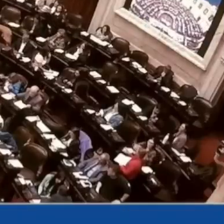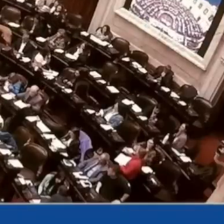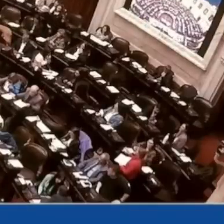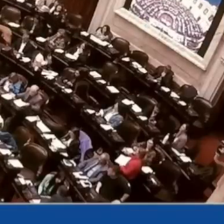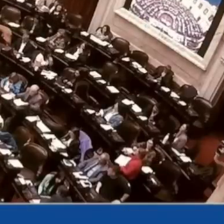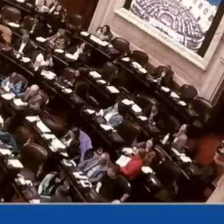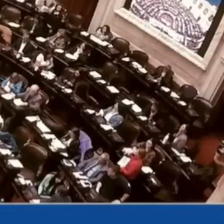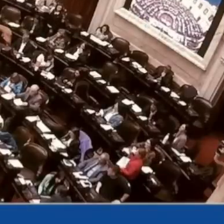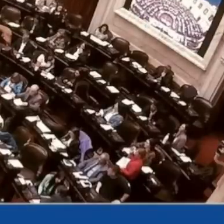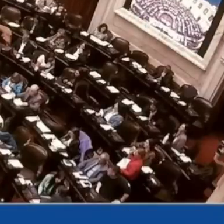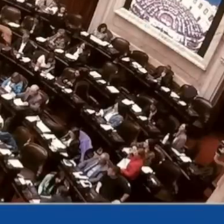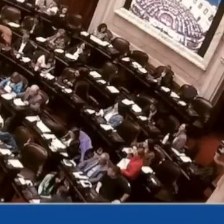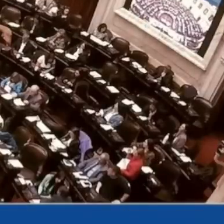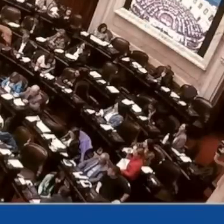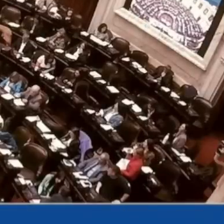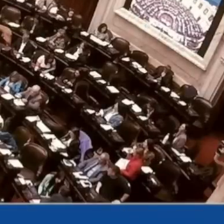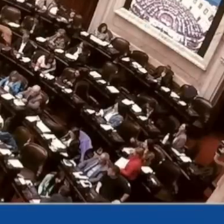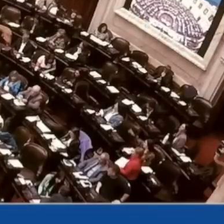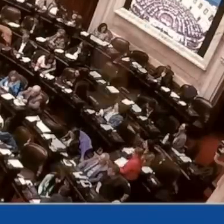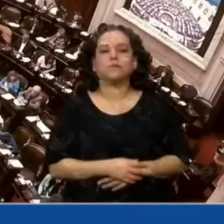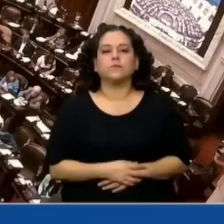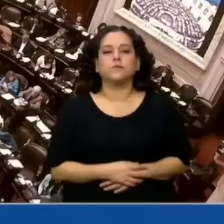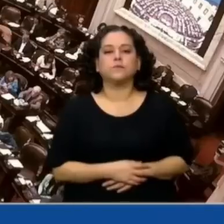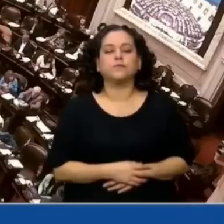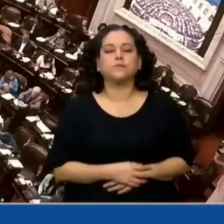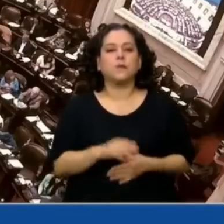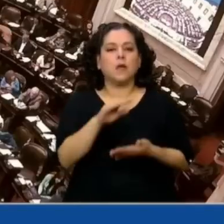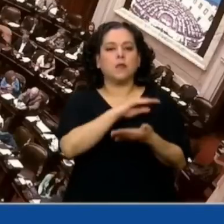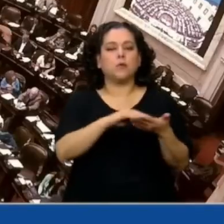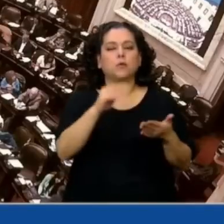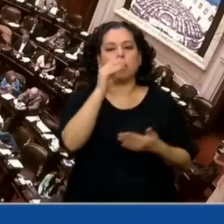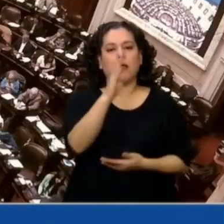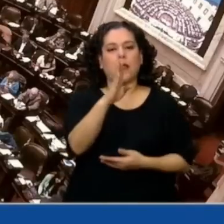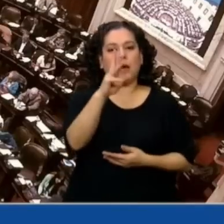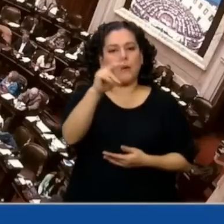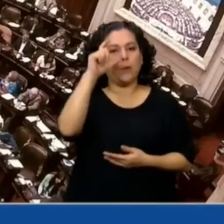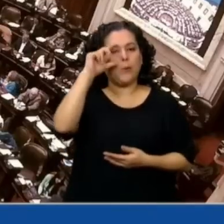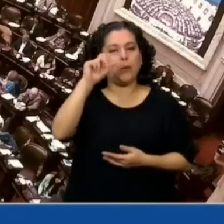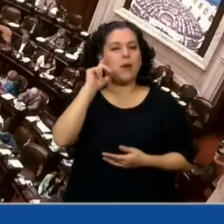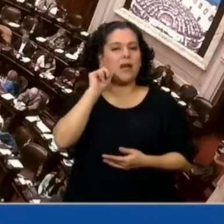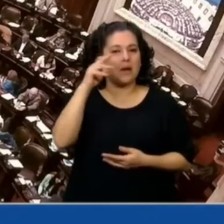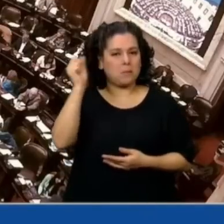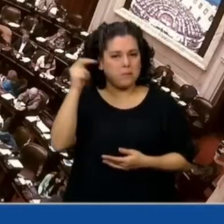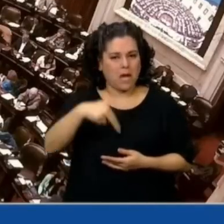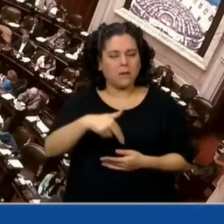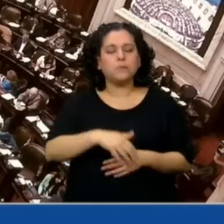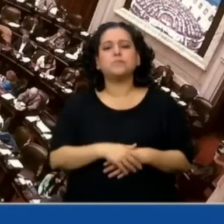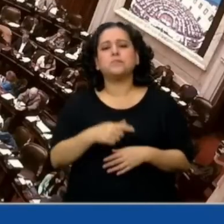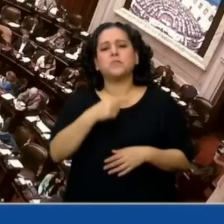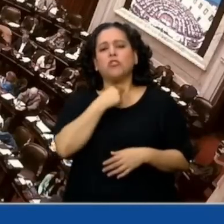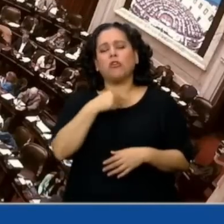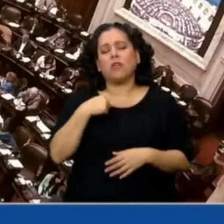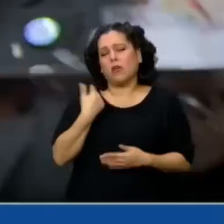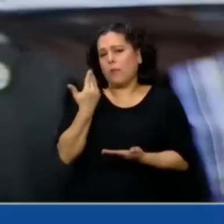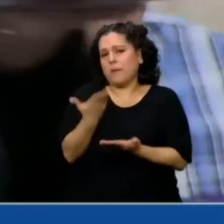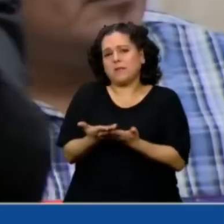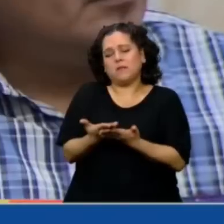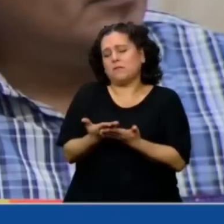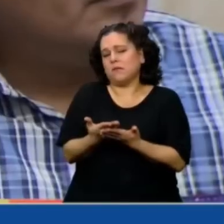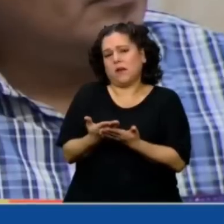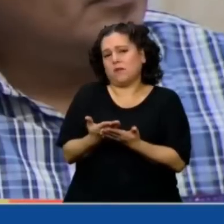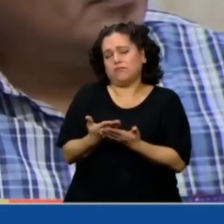Bueno, muchas gracias, señora presidenta. Quiero presentar una moción contra el diputado